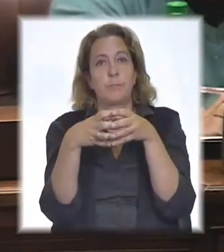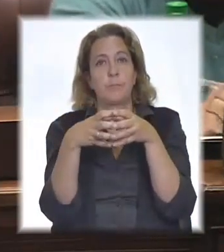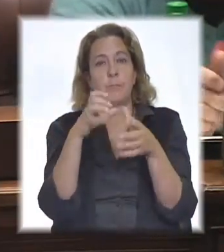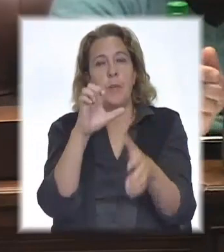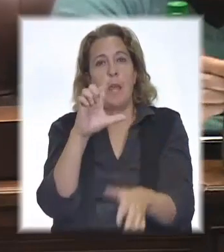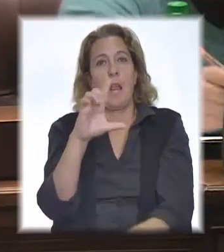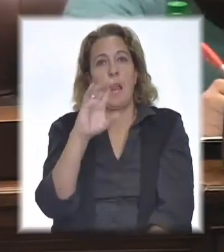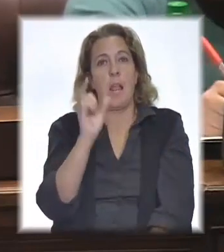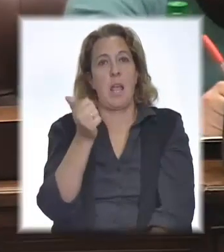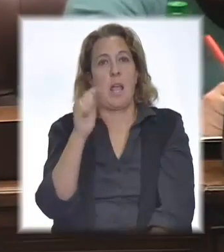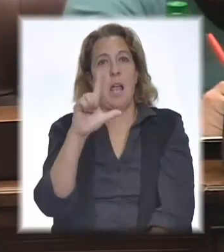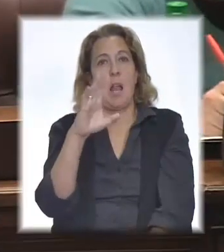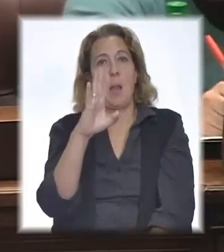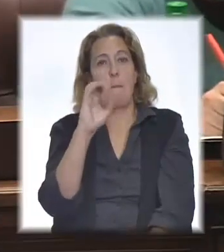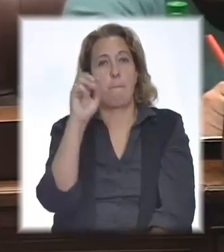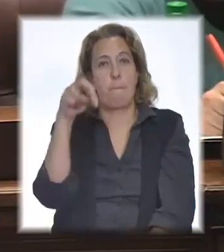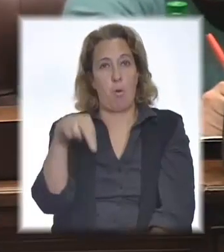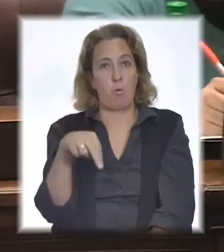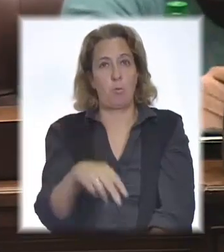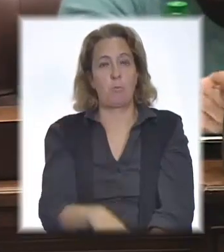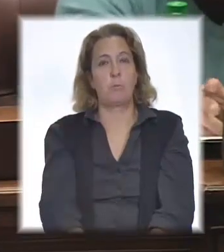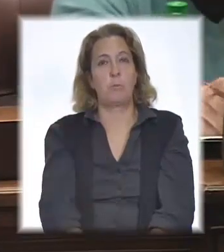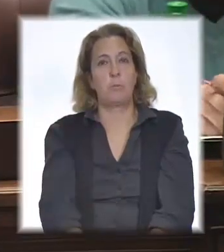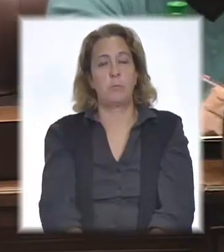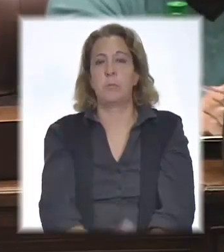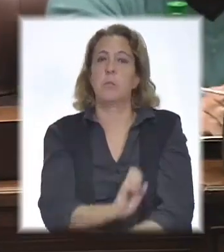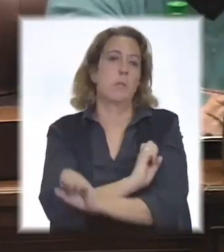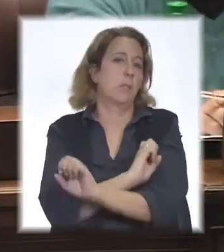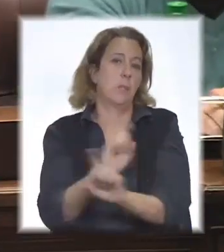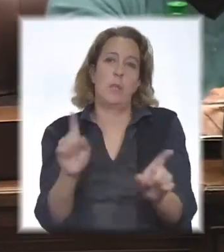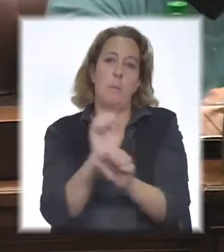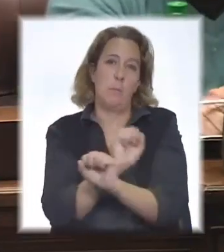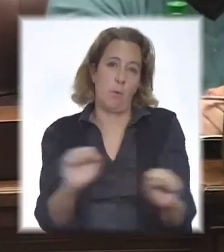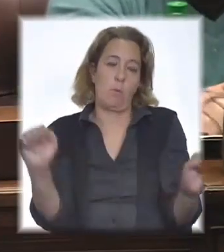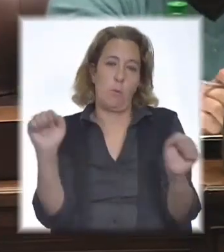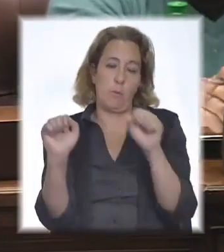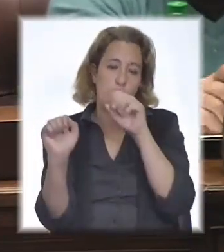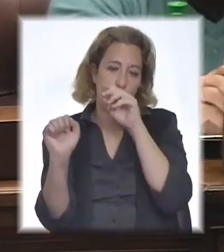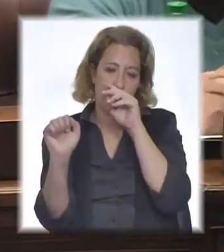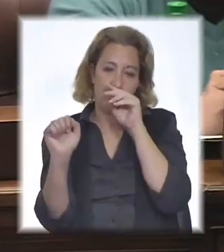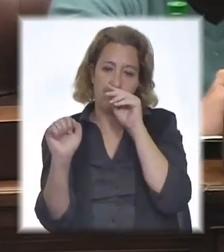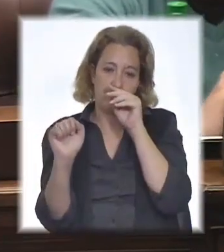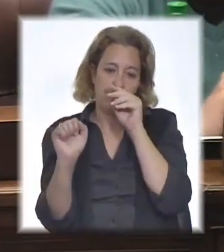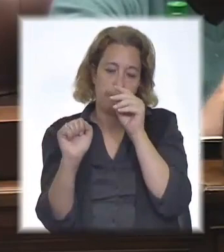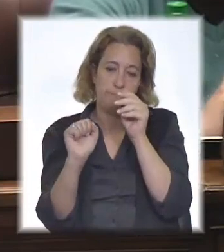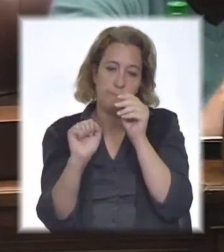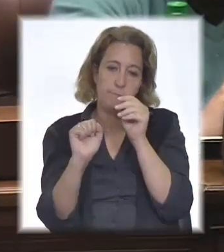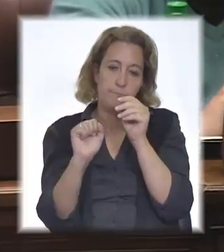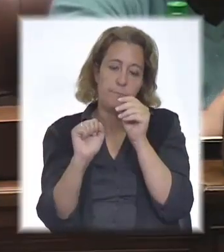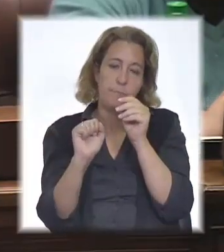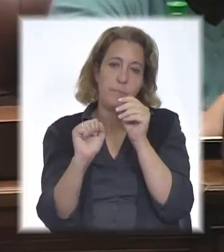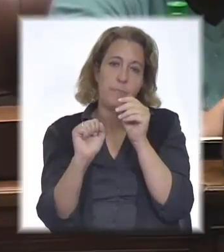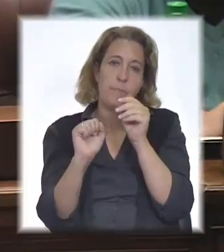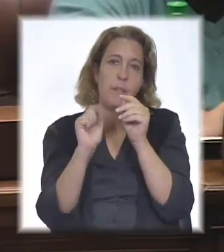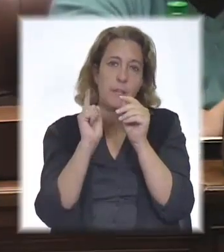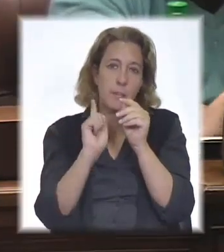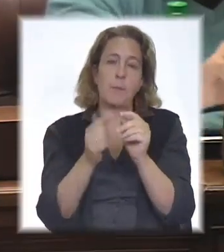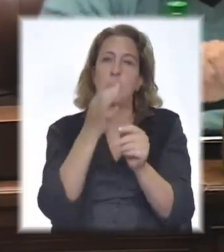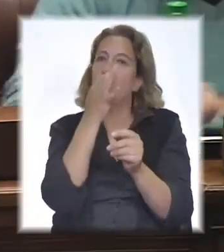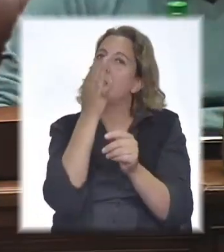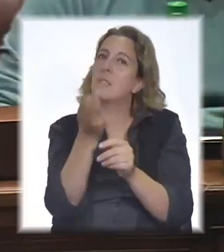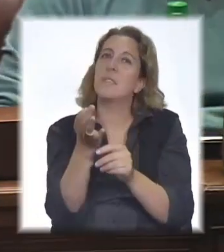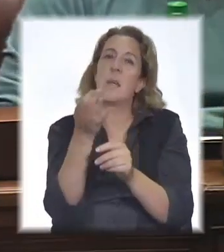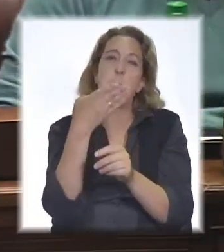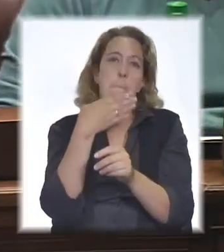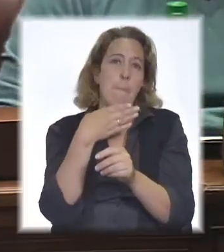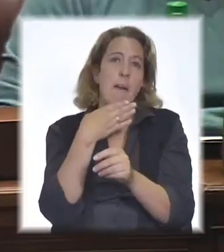el galpón y tampoco podemos dejar de identificar a mario con lo que fue la